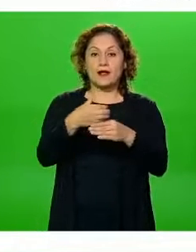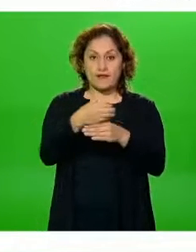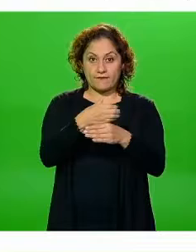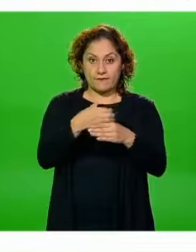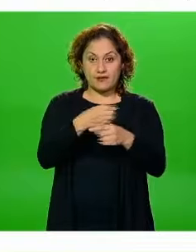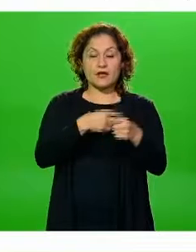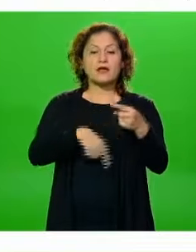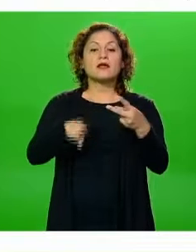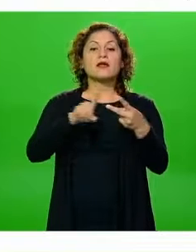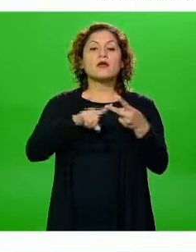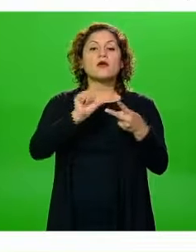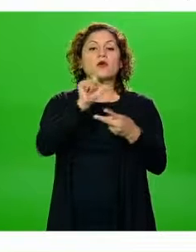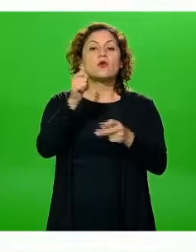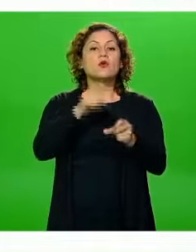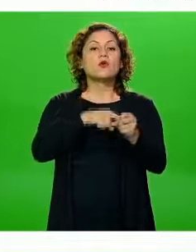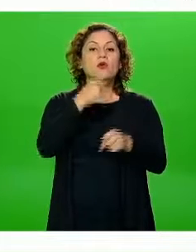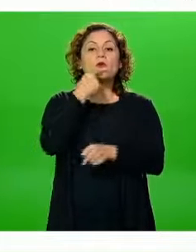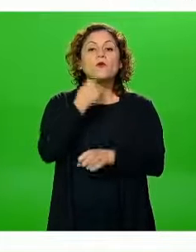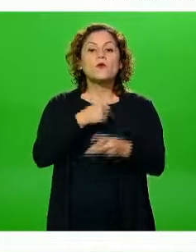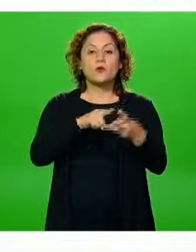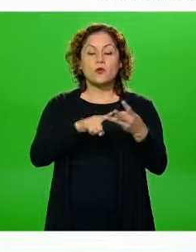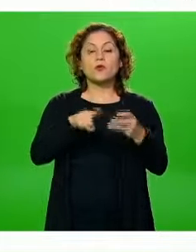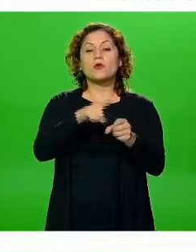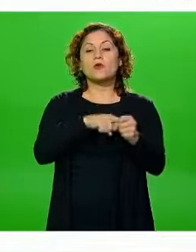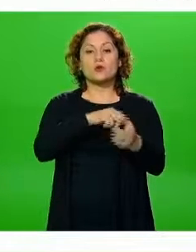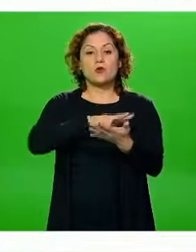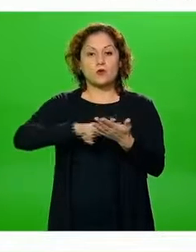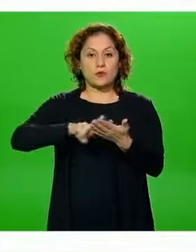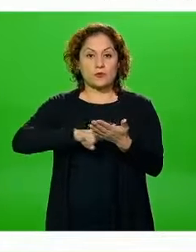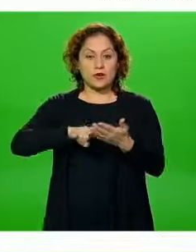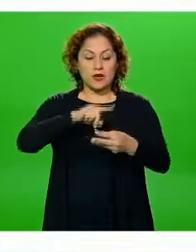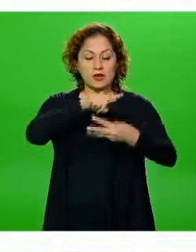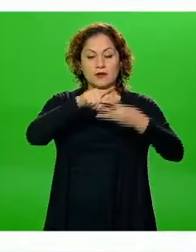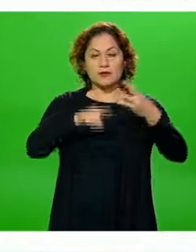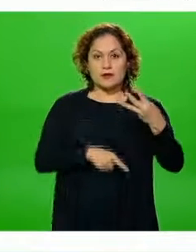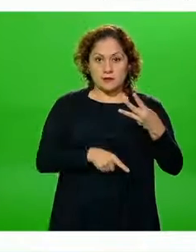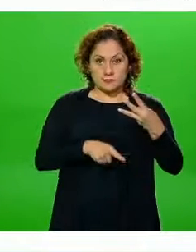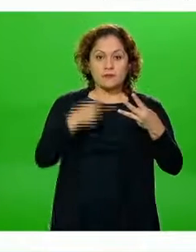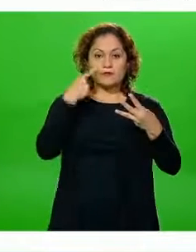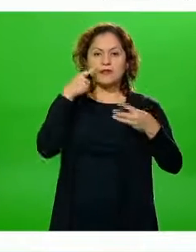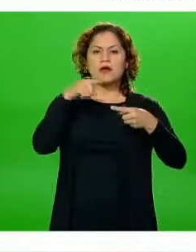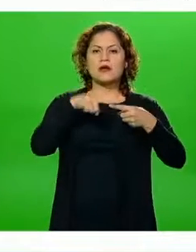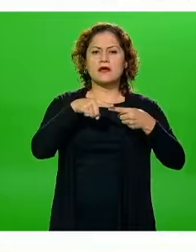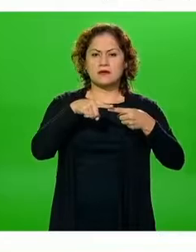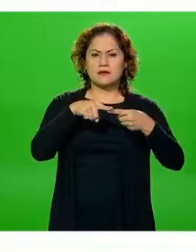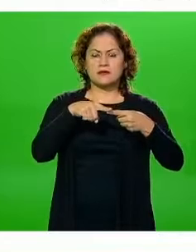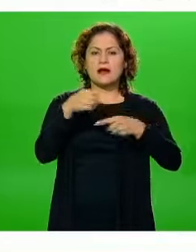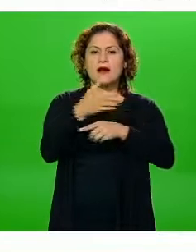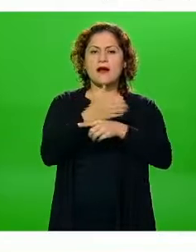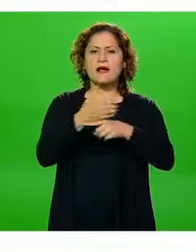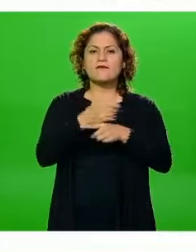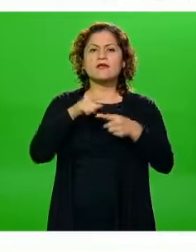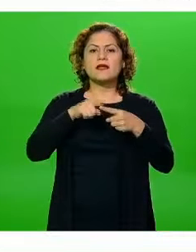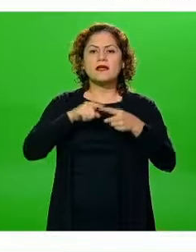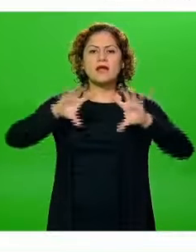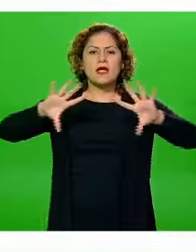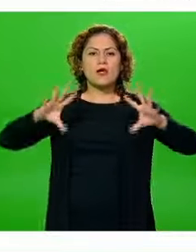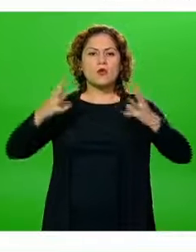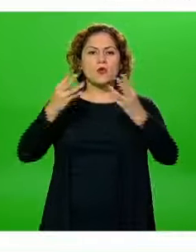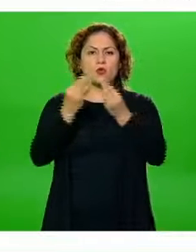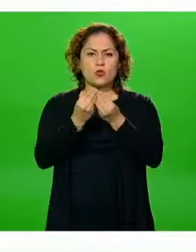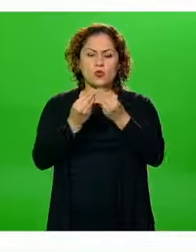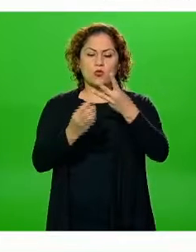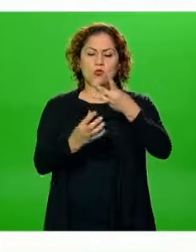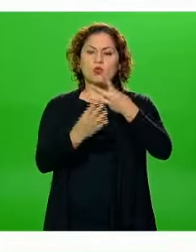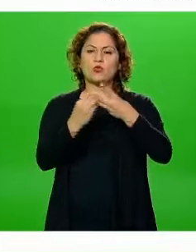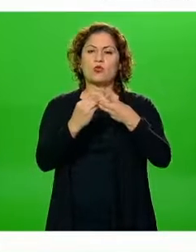la línea roja y la línea verde. Recordar que la línea dorada es la suma de la línea verde